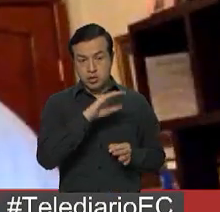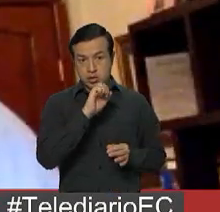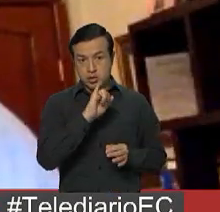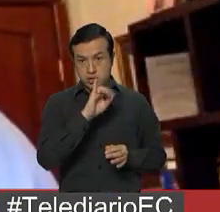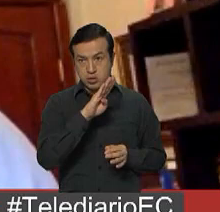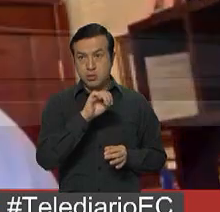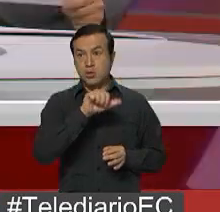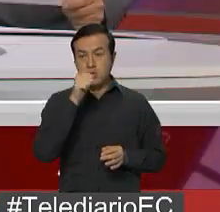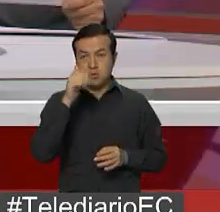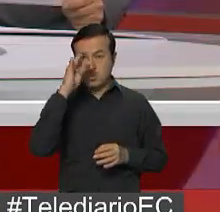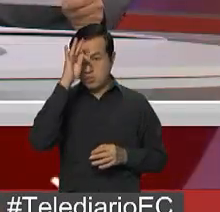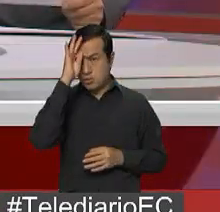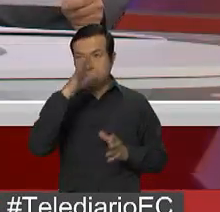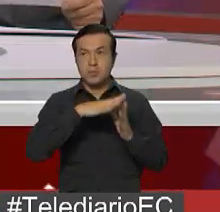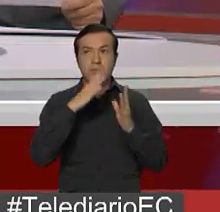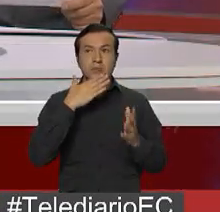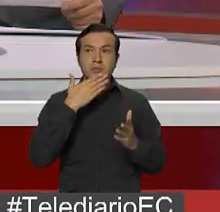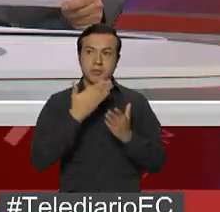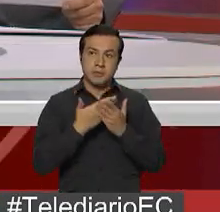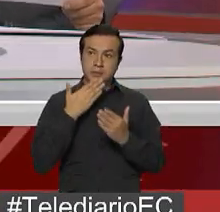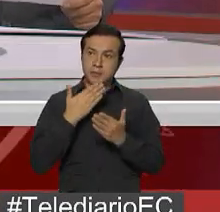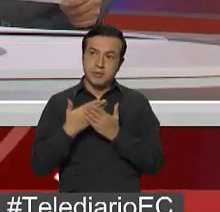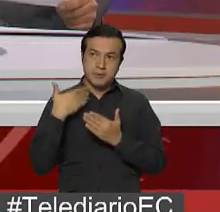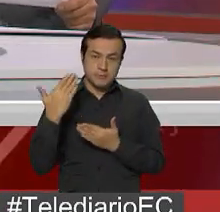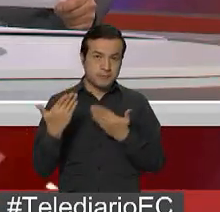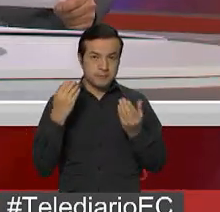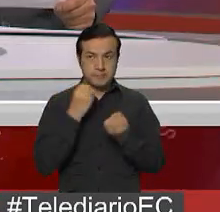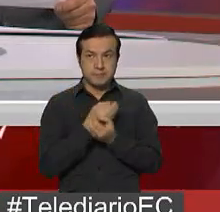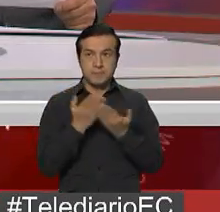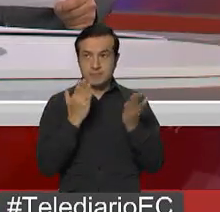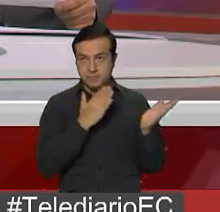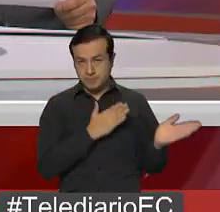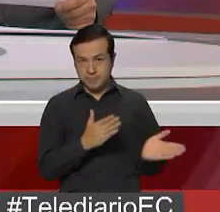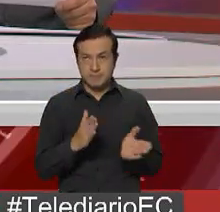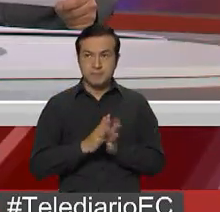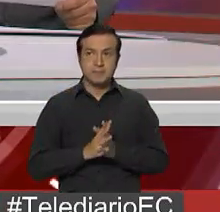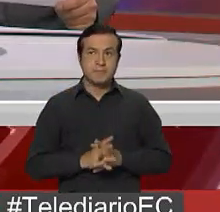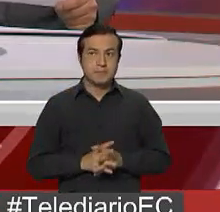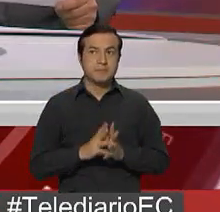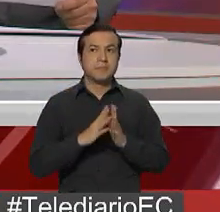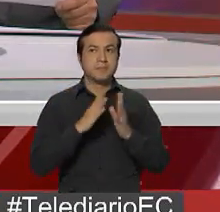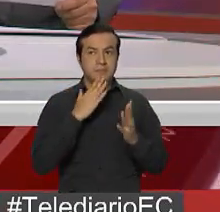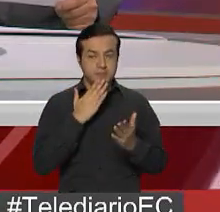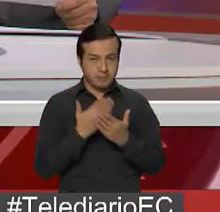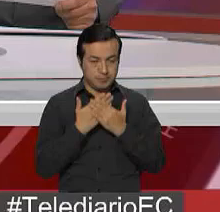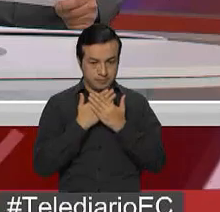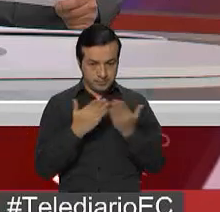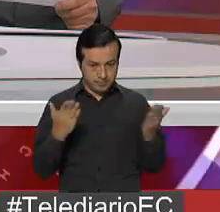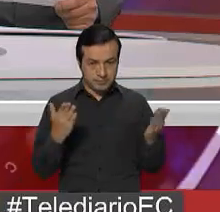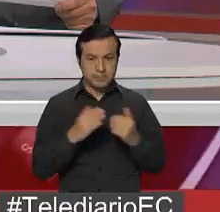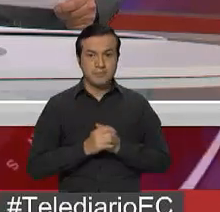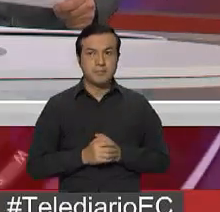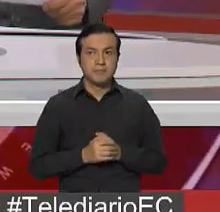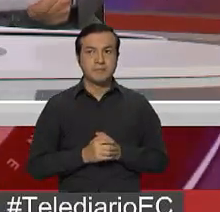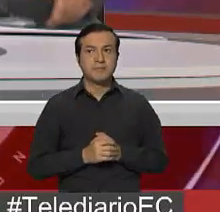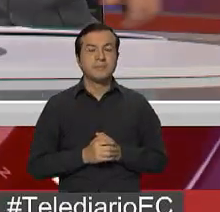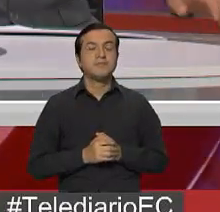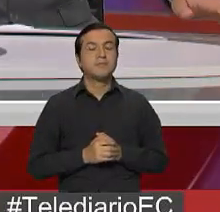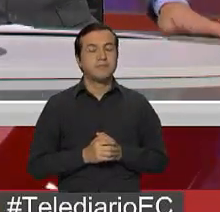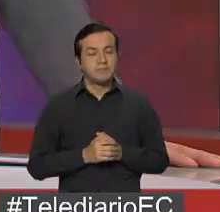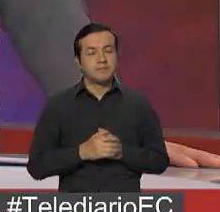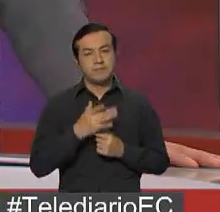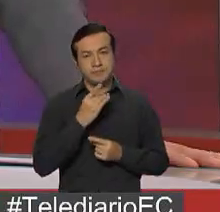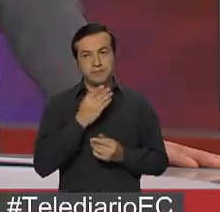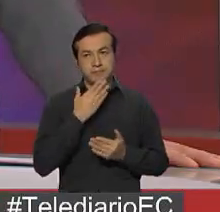de acuerdo gracias doctor de lagasca por su tiempo y la información compartida gracias a usted fabricio muchas gracias muy gentil